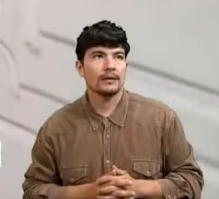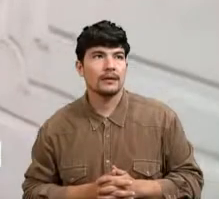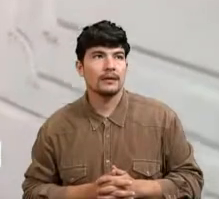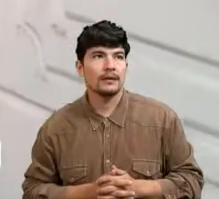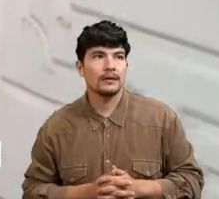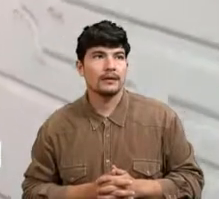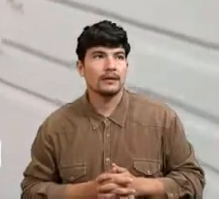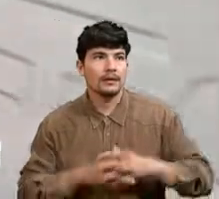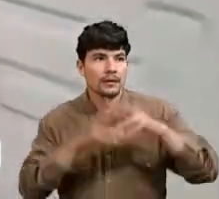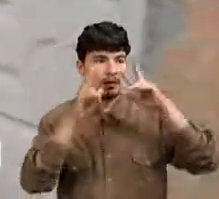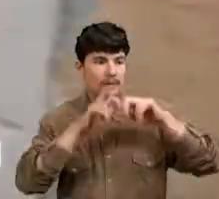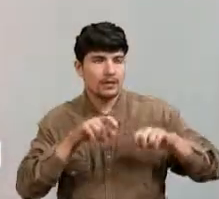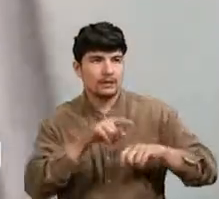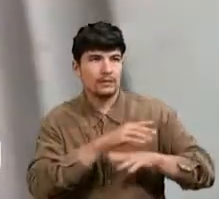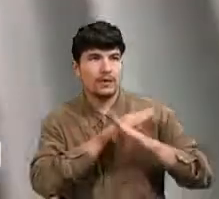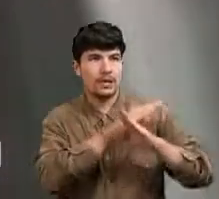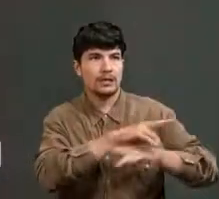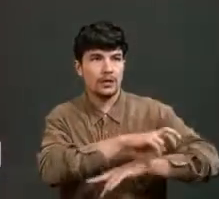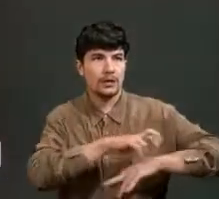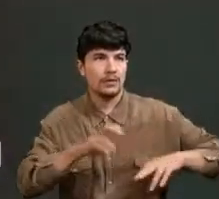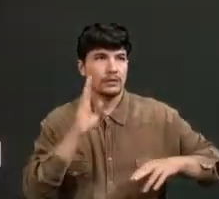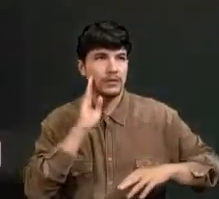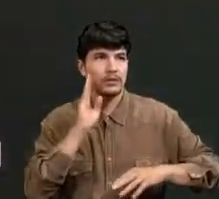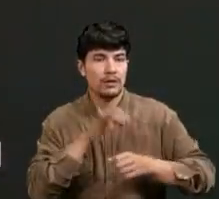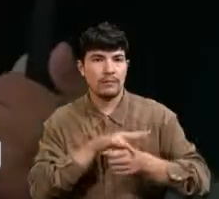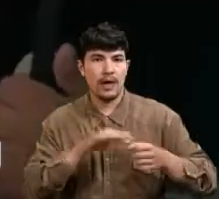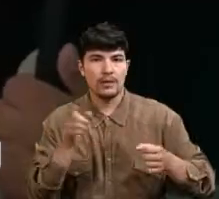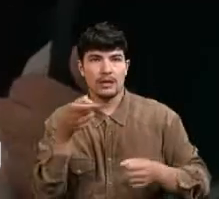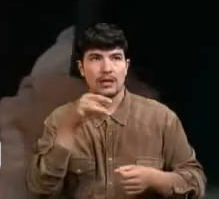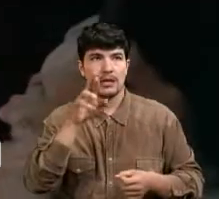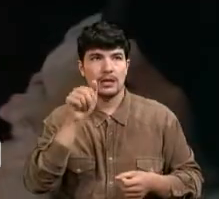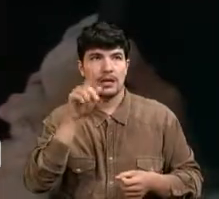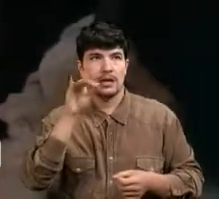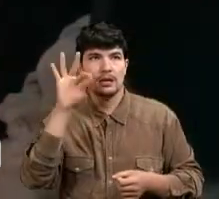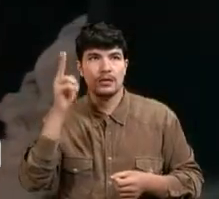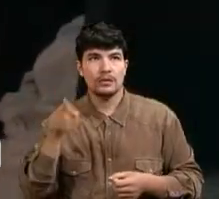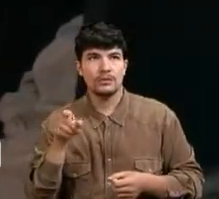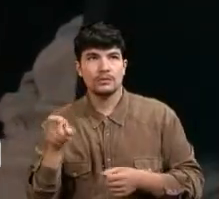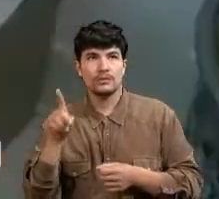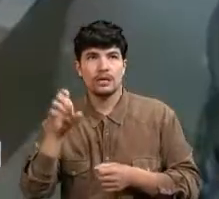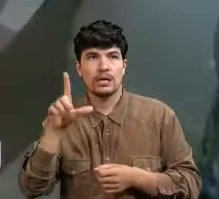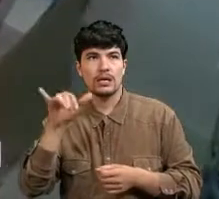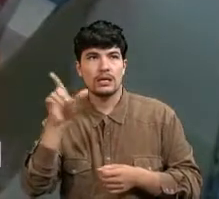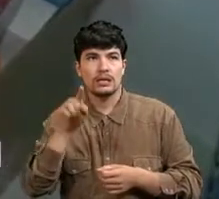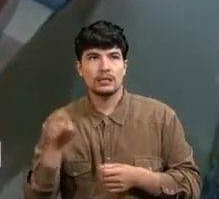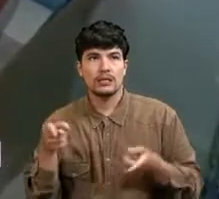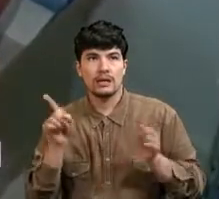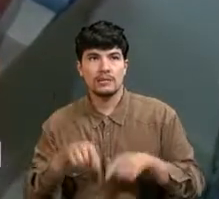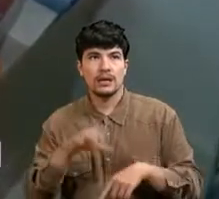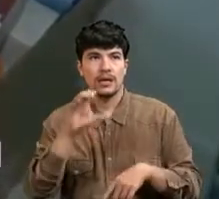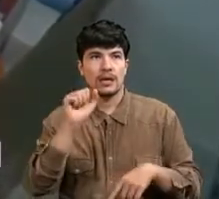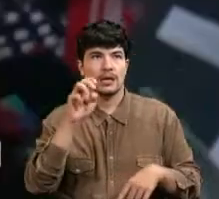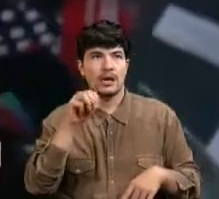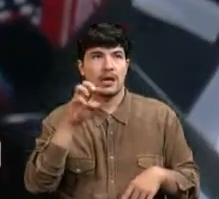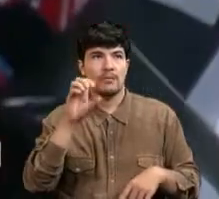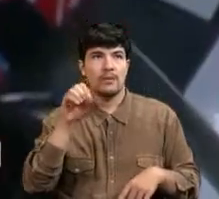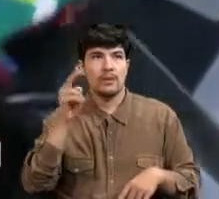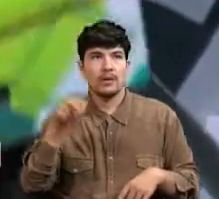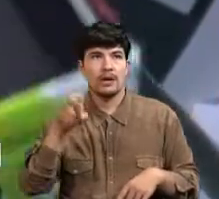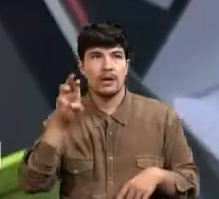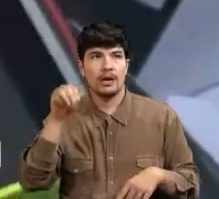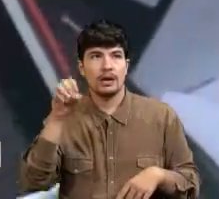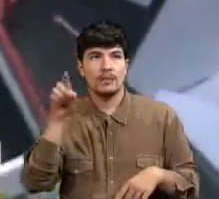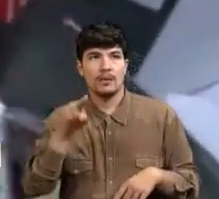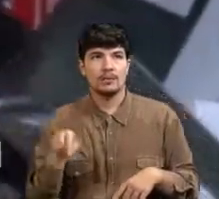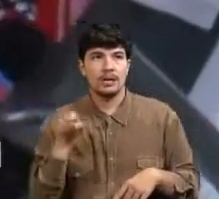la ofensiva contra el hurto de celulares se realizó en los barrios gigantón las delicias la feria fontana campohermoso la cumbre y brisa de girón